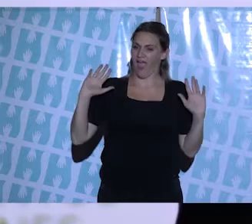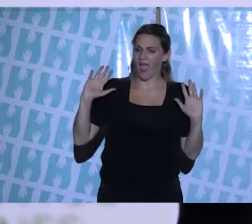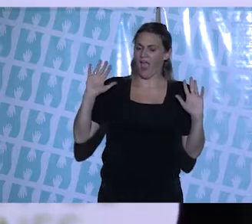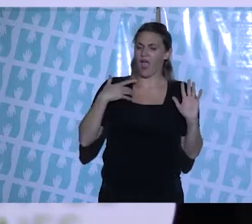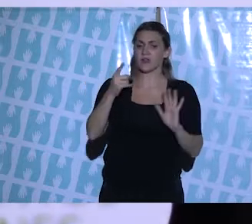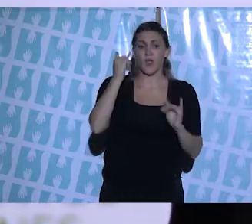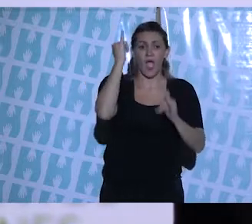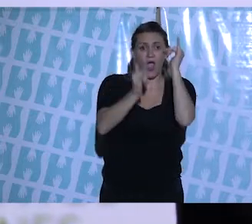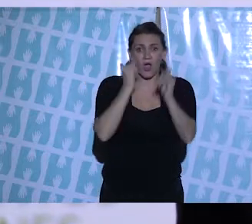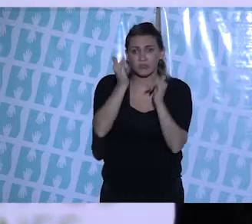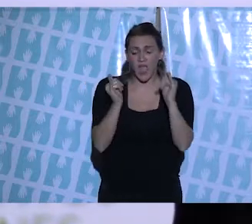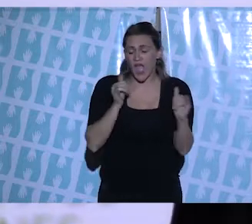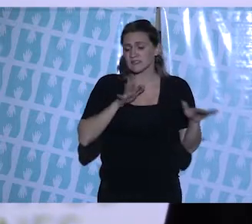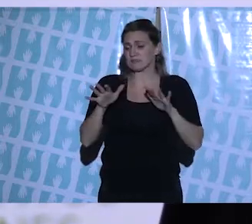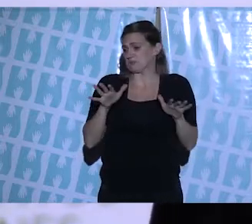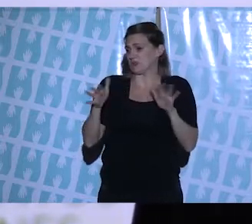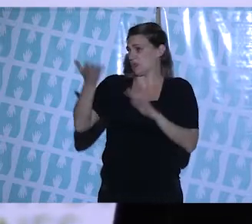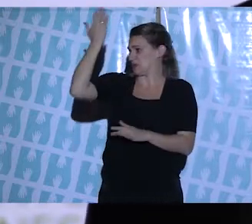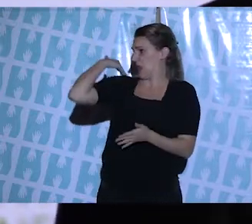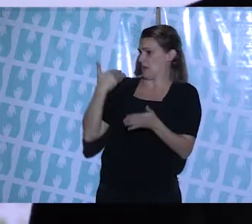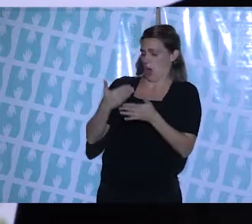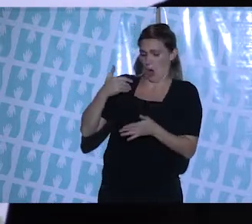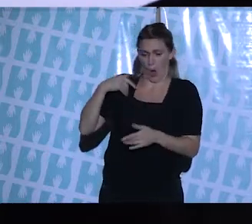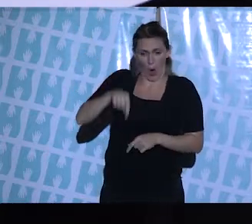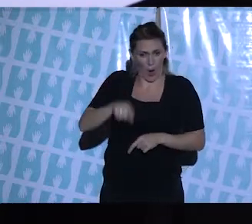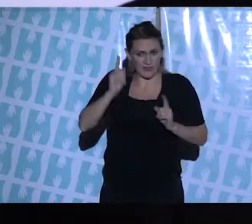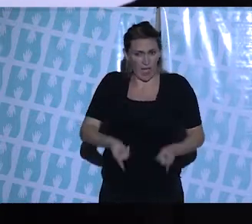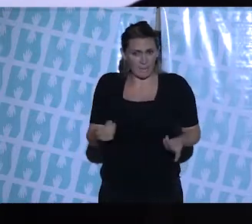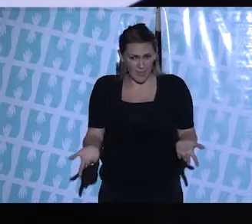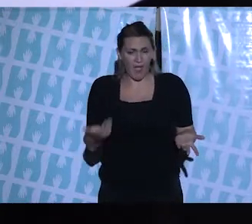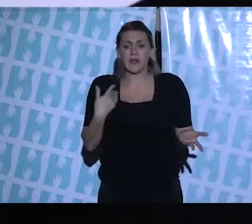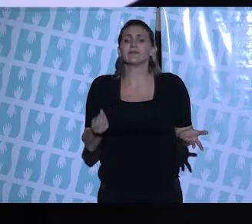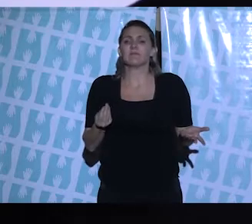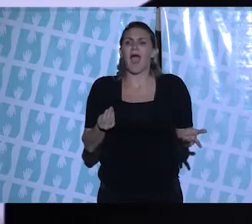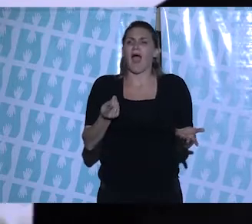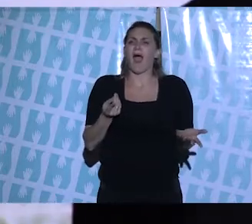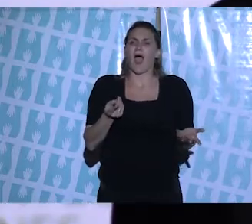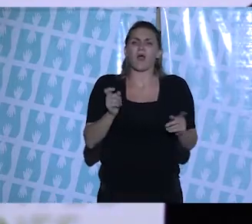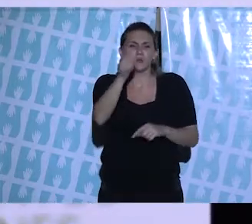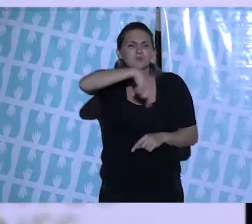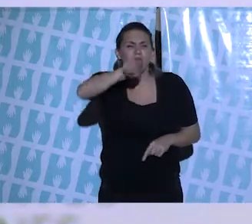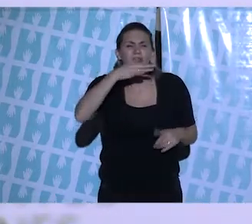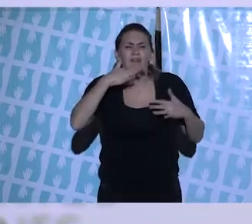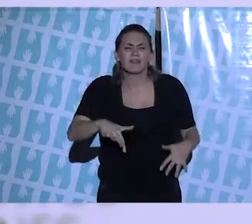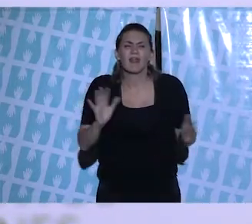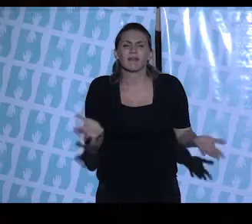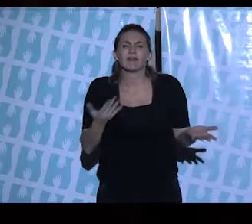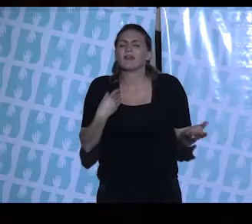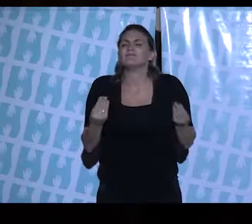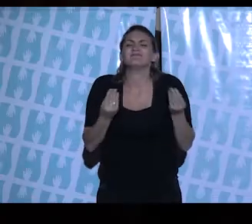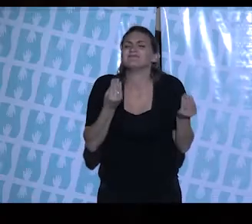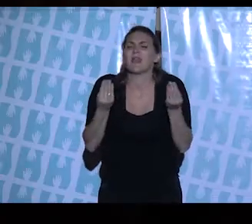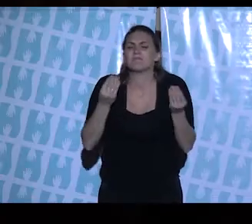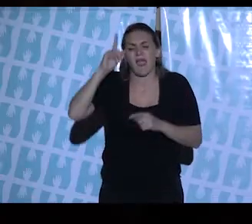estos últimos días, inclusive en el día de hoy. Y para ilustrar un poco esta mitificación